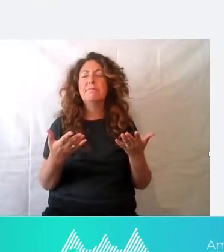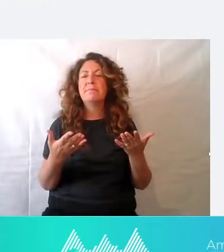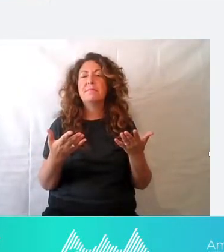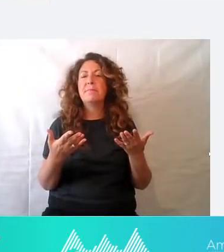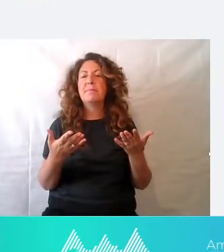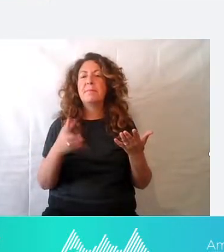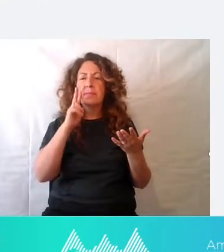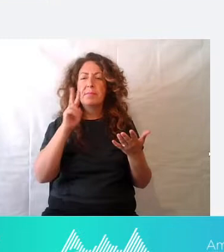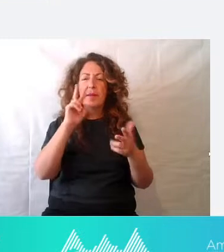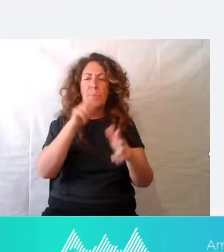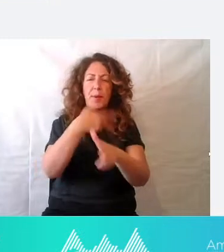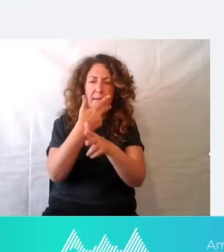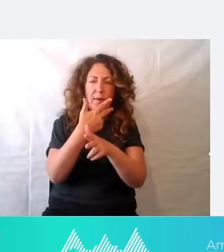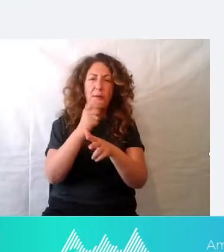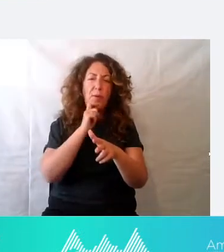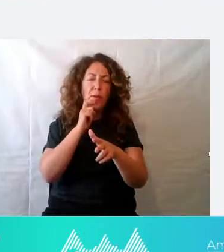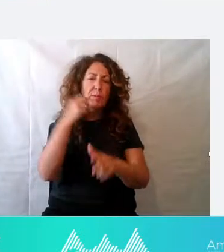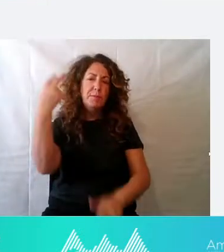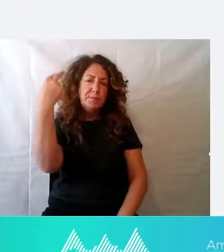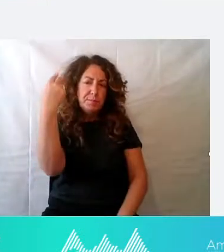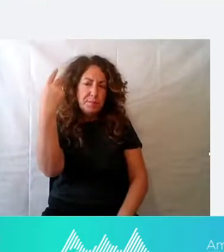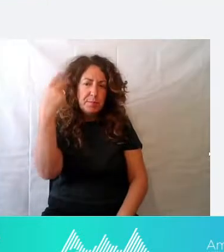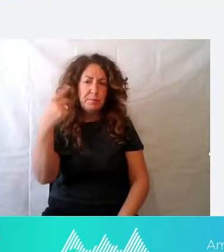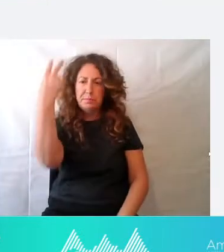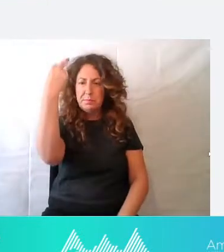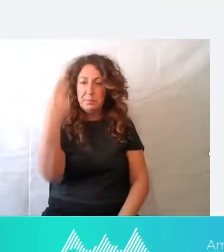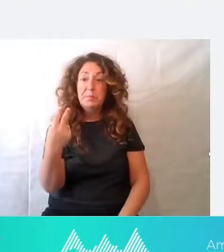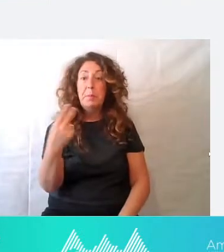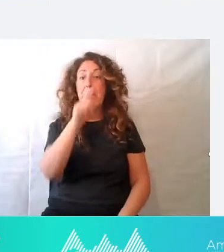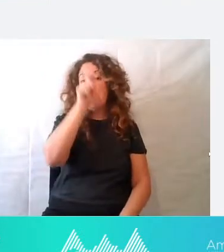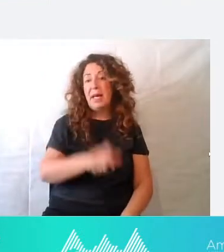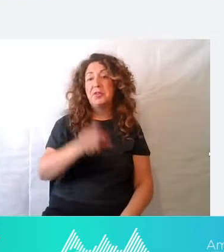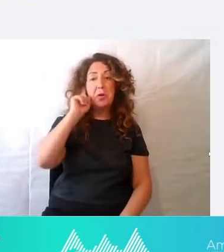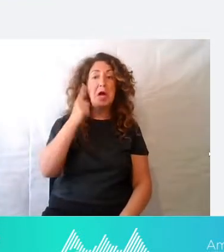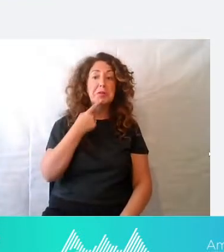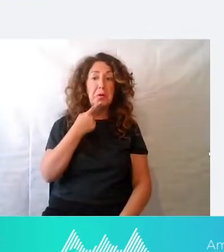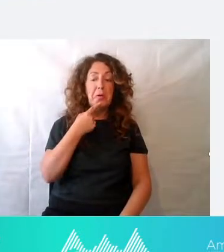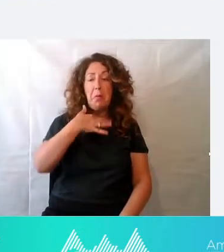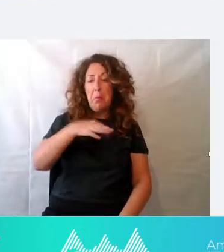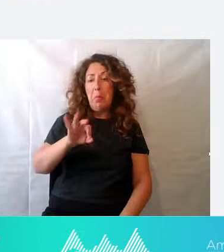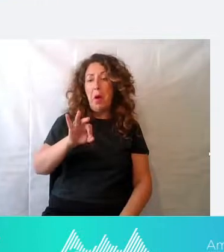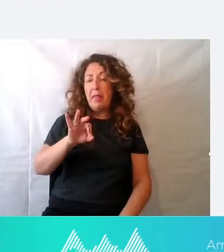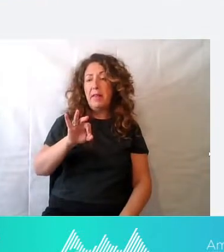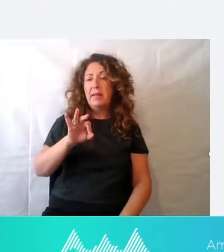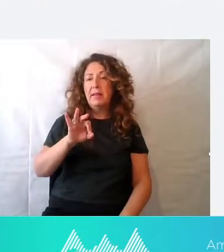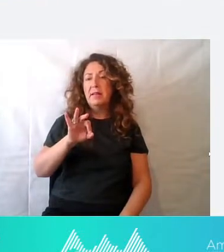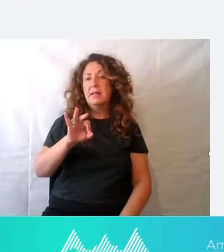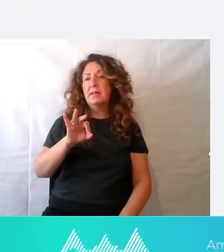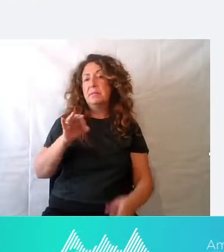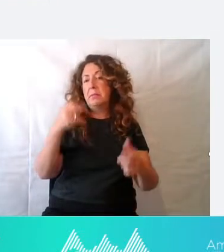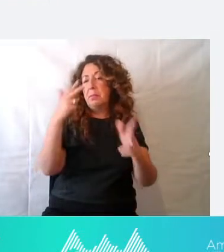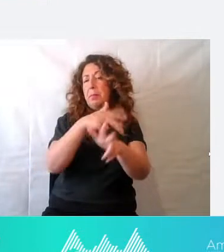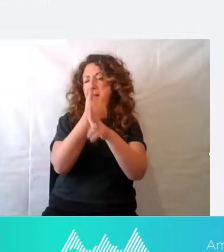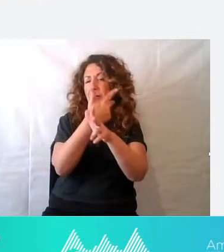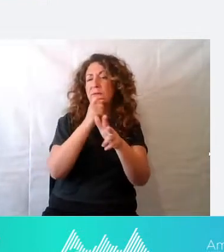videoconferencia pues a través del lector de pantalla a una persona sorda le prefiere le permite también seguir una videoconferencia a través de